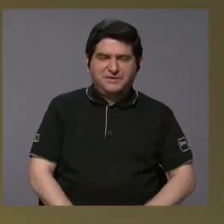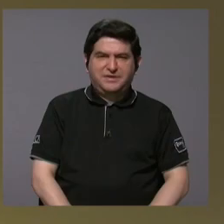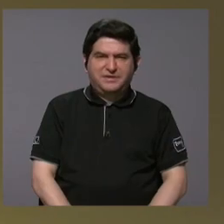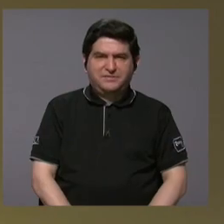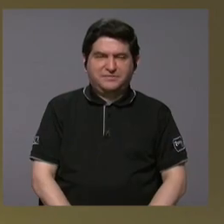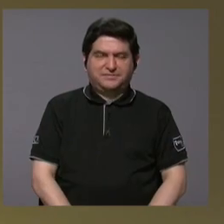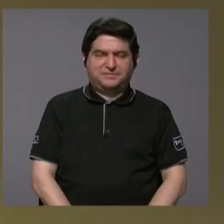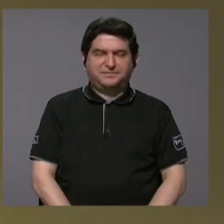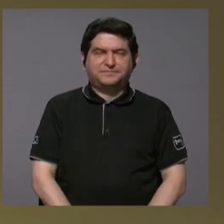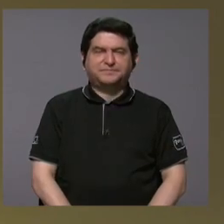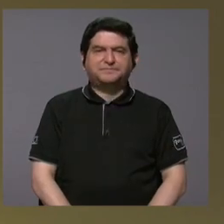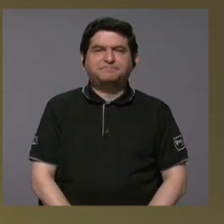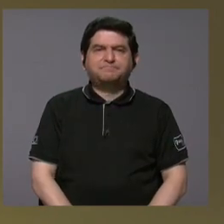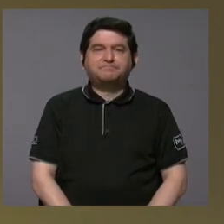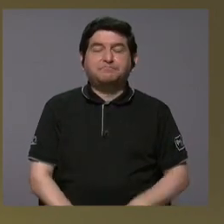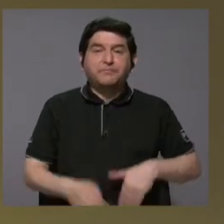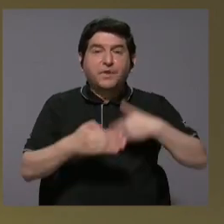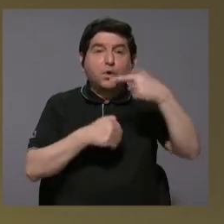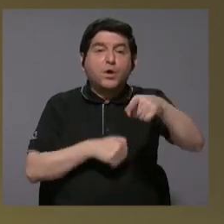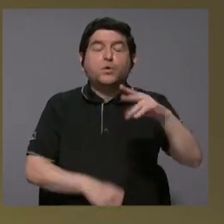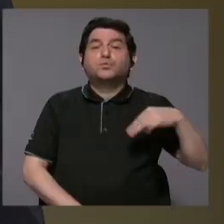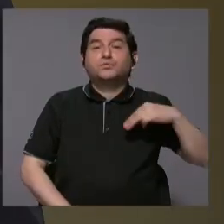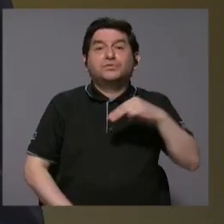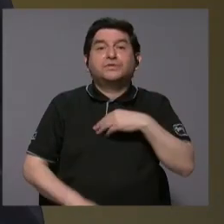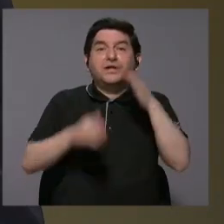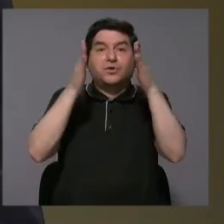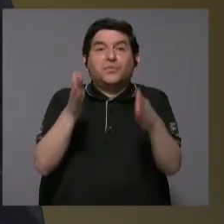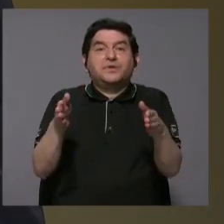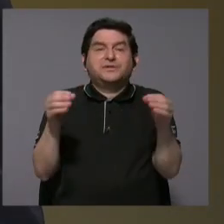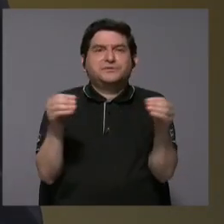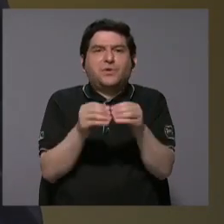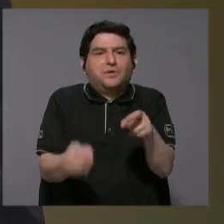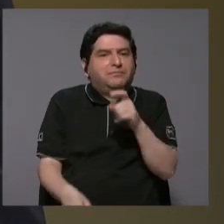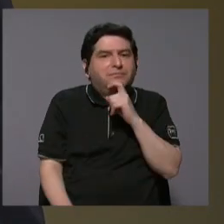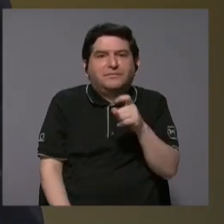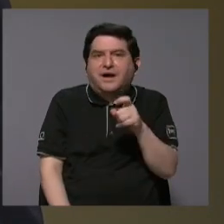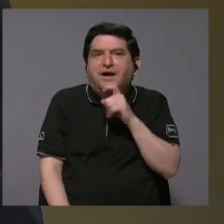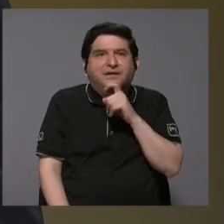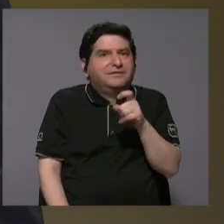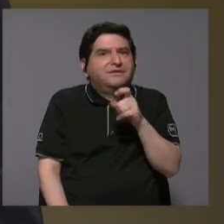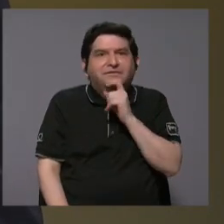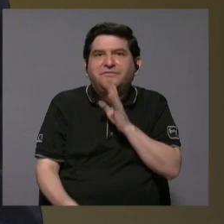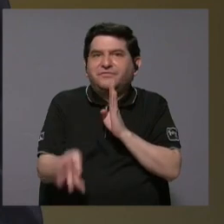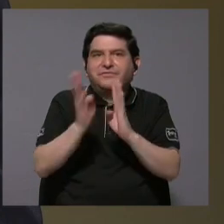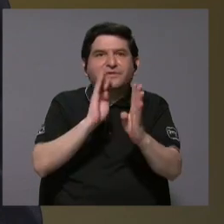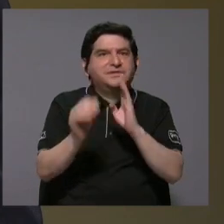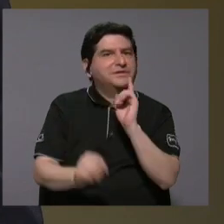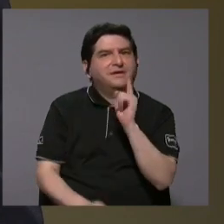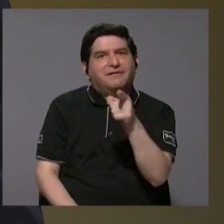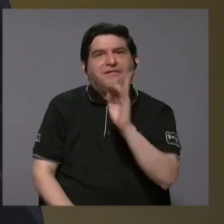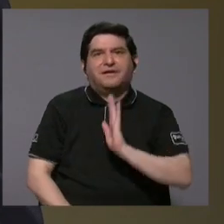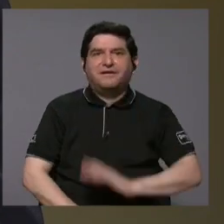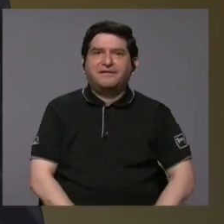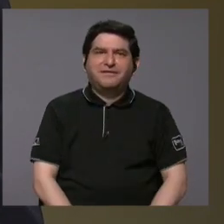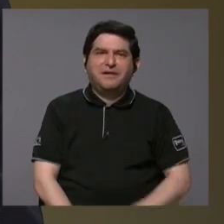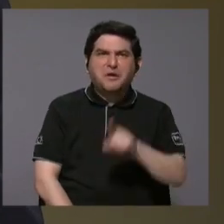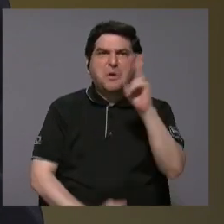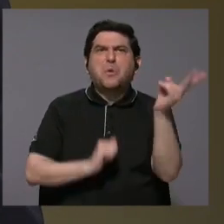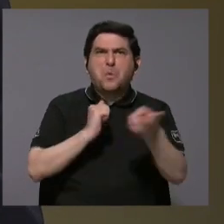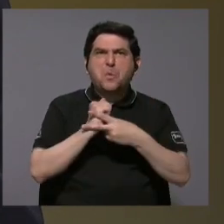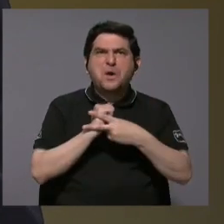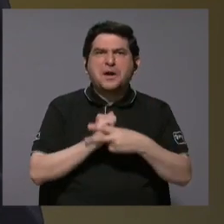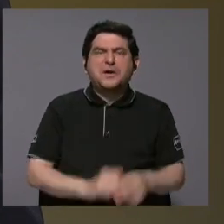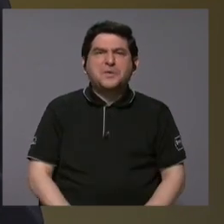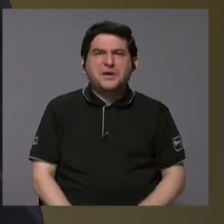esas cosas. Usted luego se hizo ministro y ya entonces era más difícil hablar con usted. Alguna vez lo tuvimos